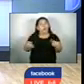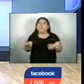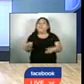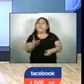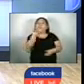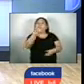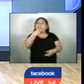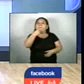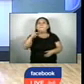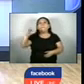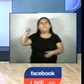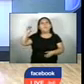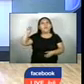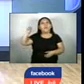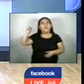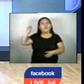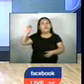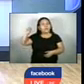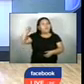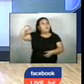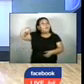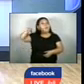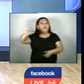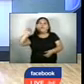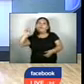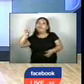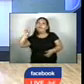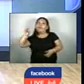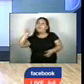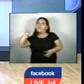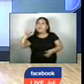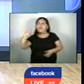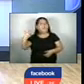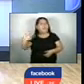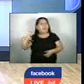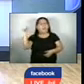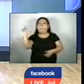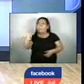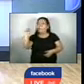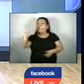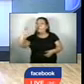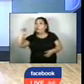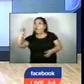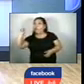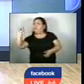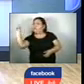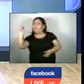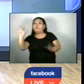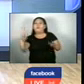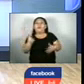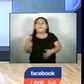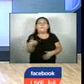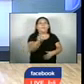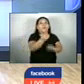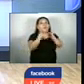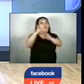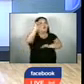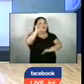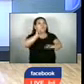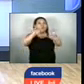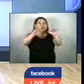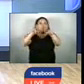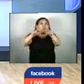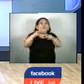medicamento, molnupiravir, que por cierto ha sido aprobado por la FDA para mayores de 18 años, que además debe de ser